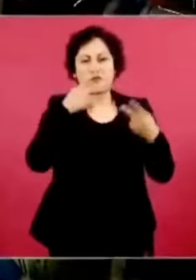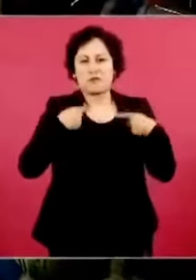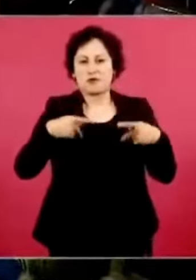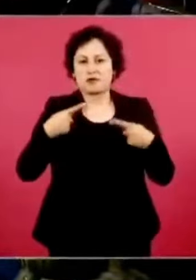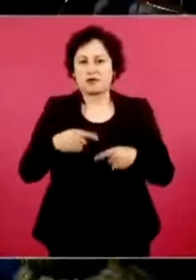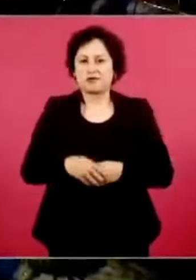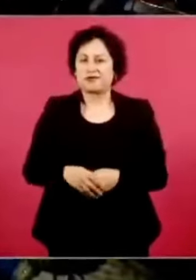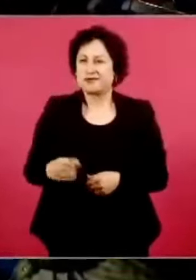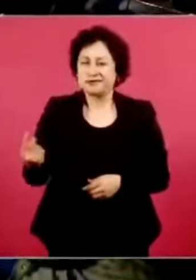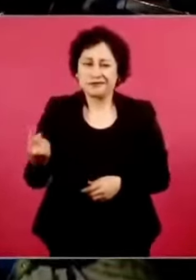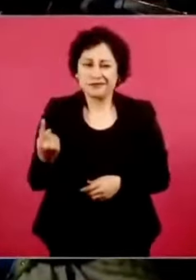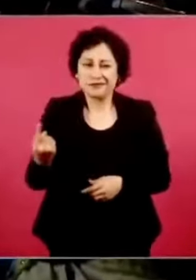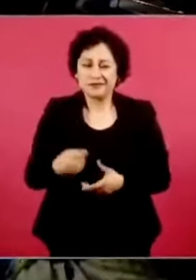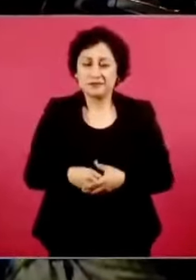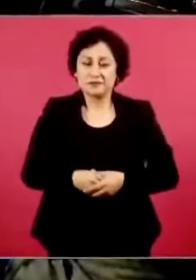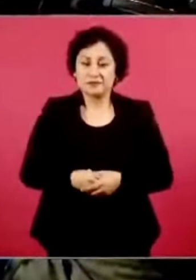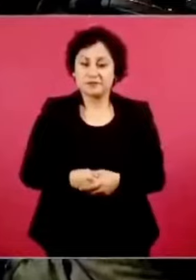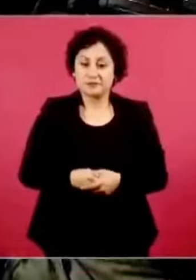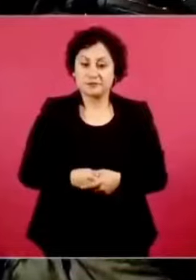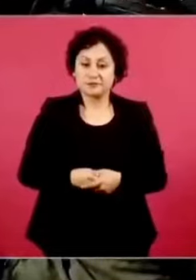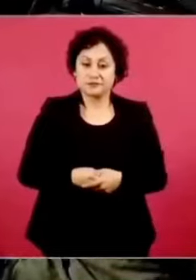¿Mande?